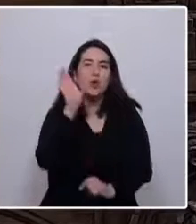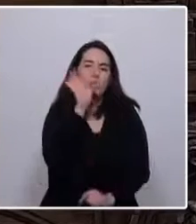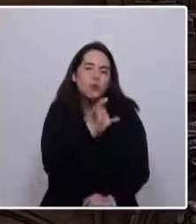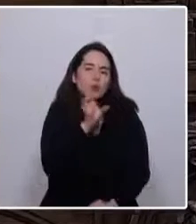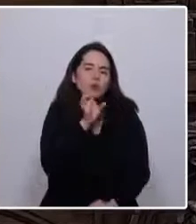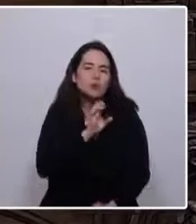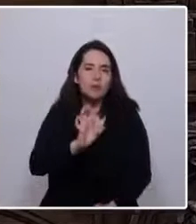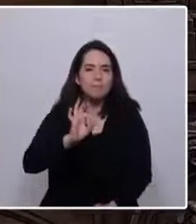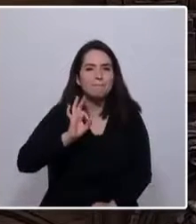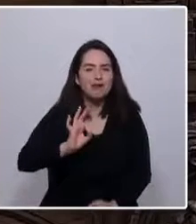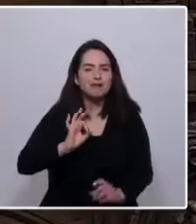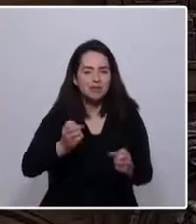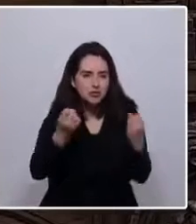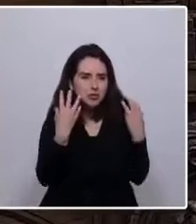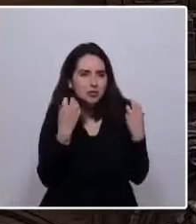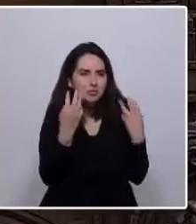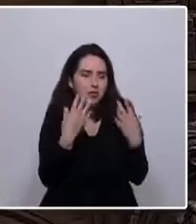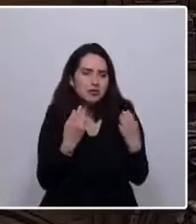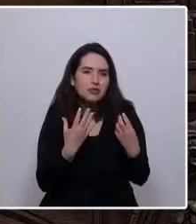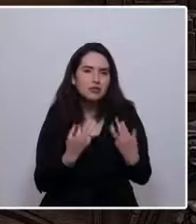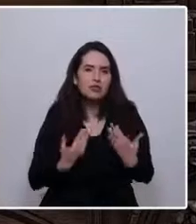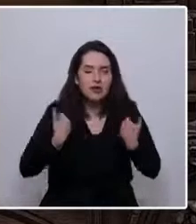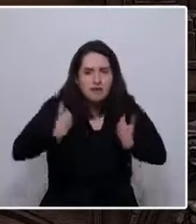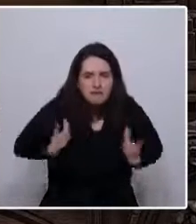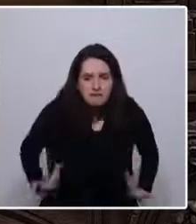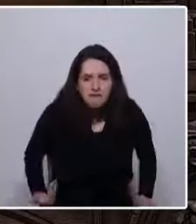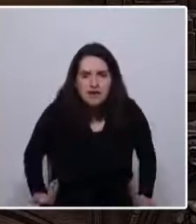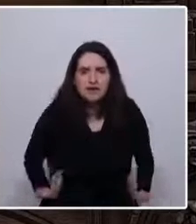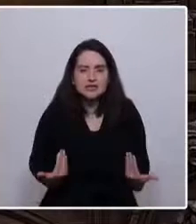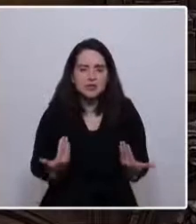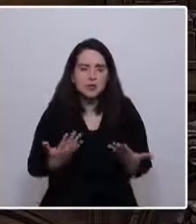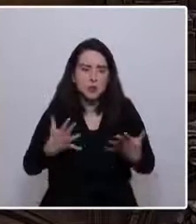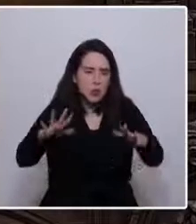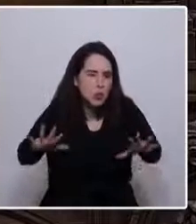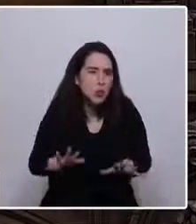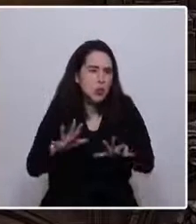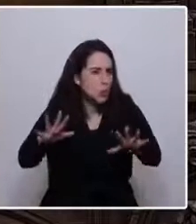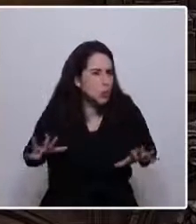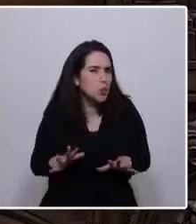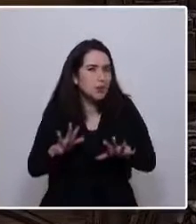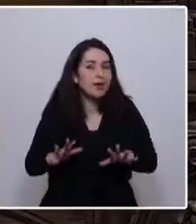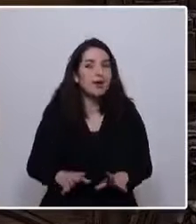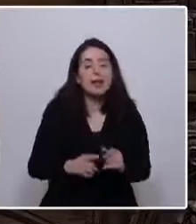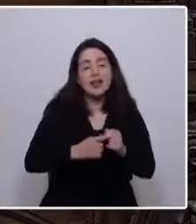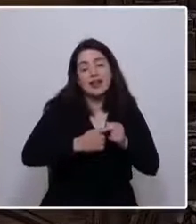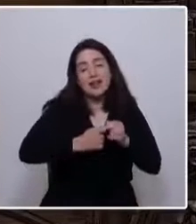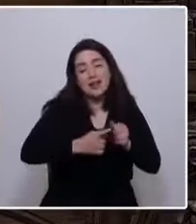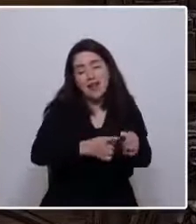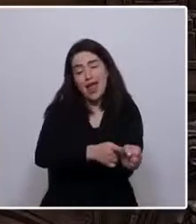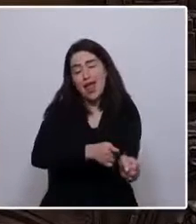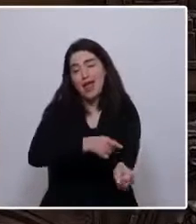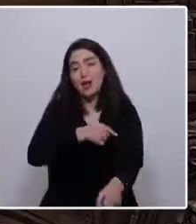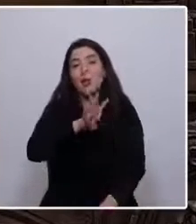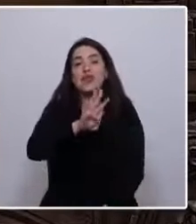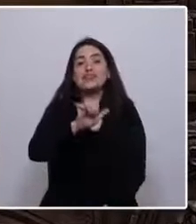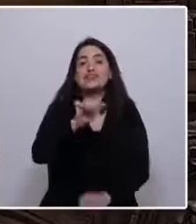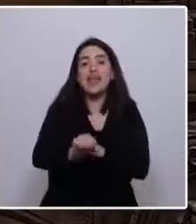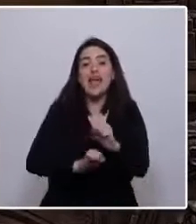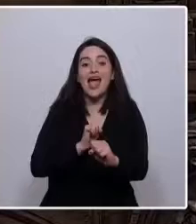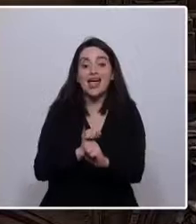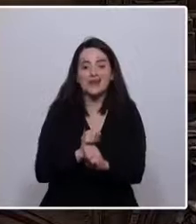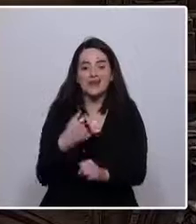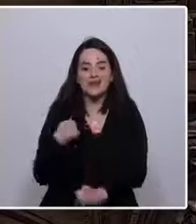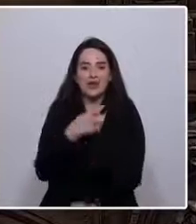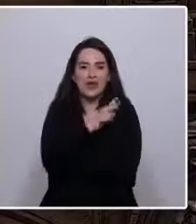exigencias físicas que a lo largo de 46 años me llevaron a ejercer el mando y